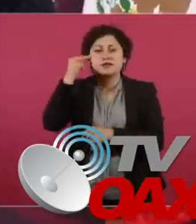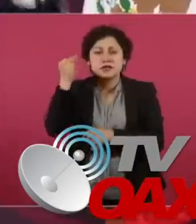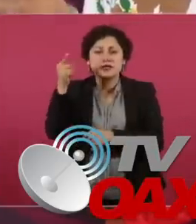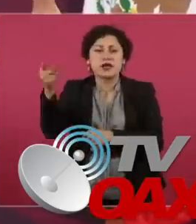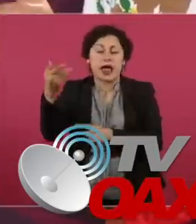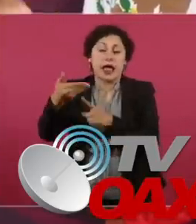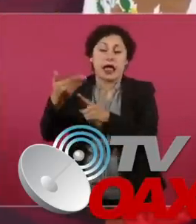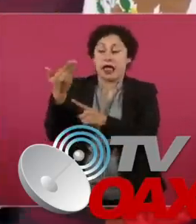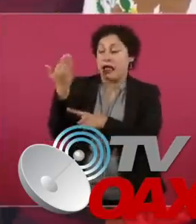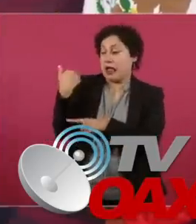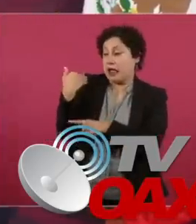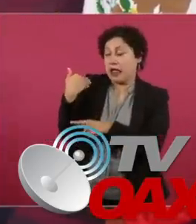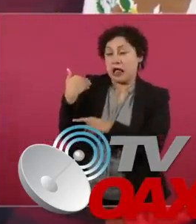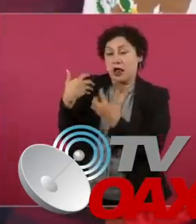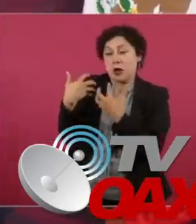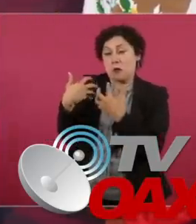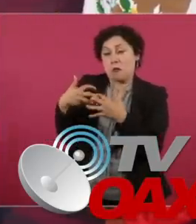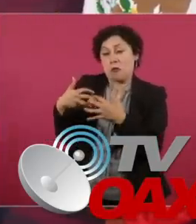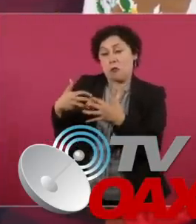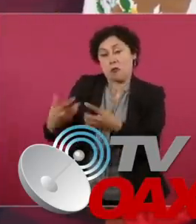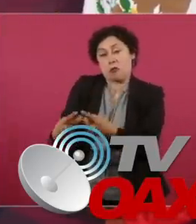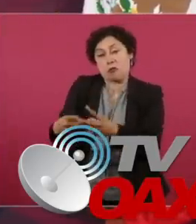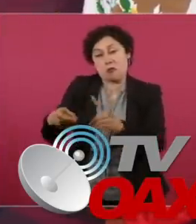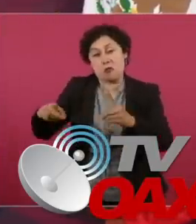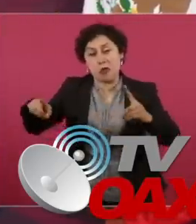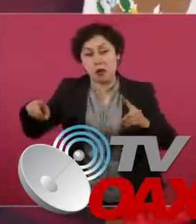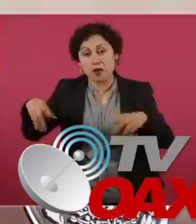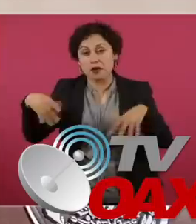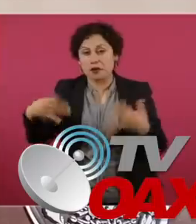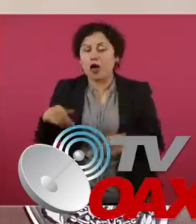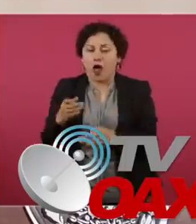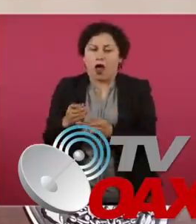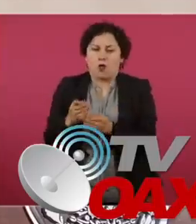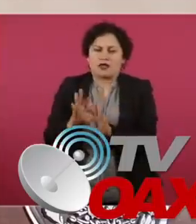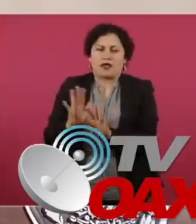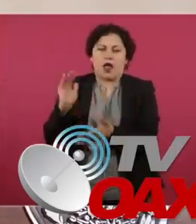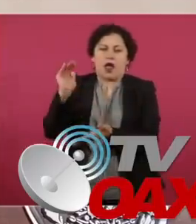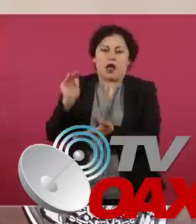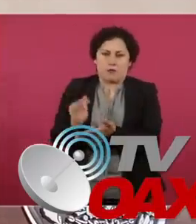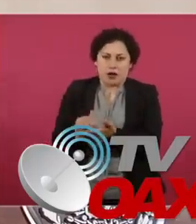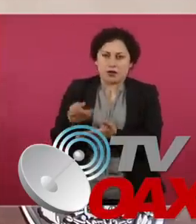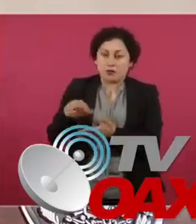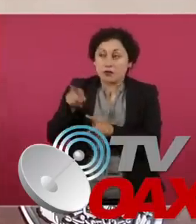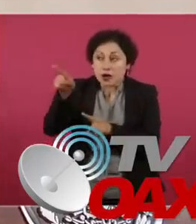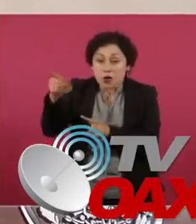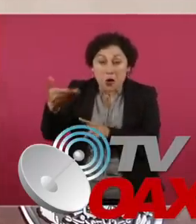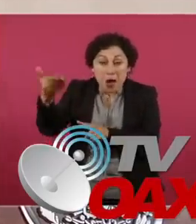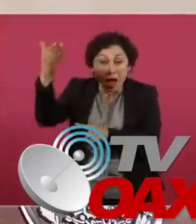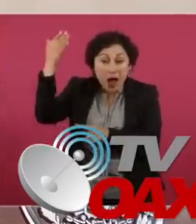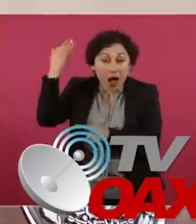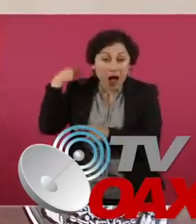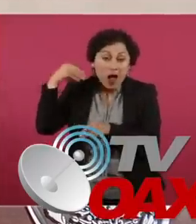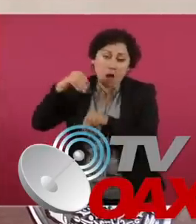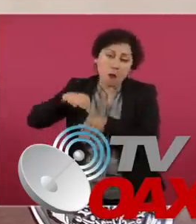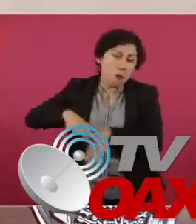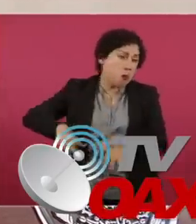pero sí tenía muchísima injerencia en todo el mundo.